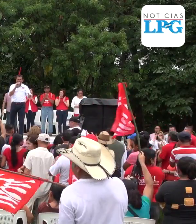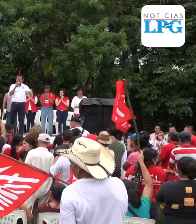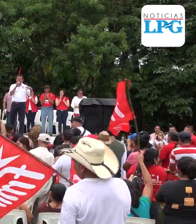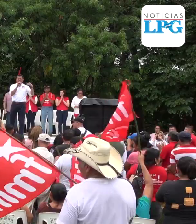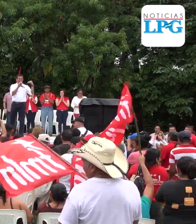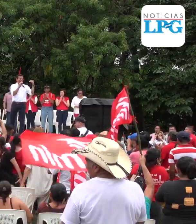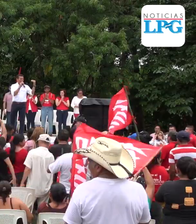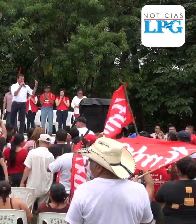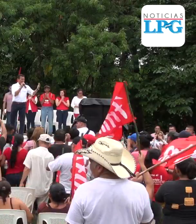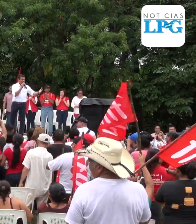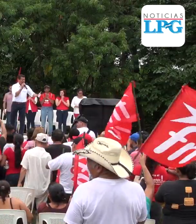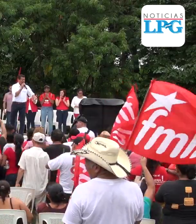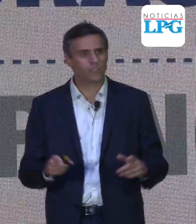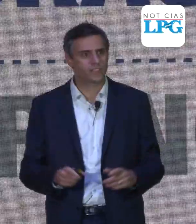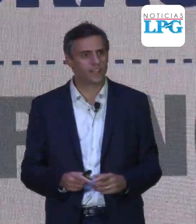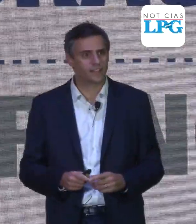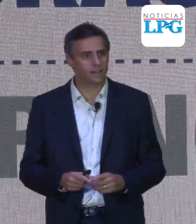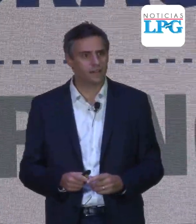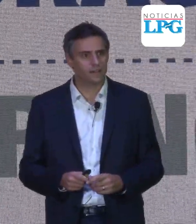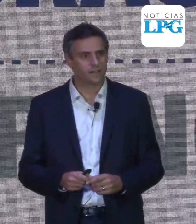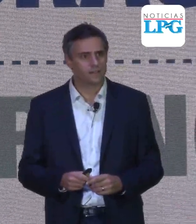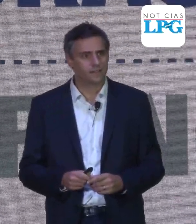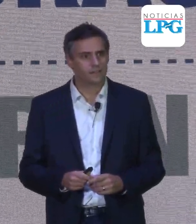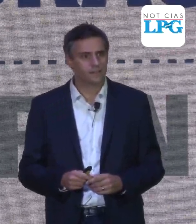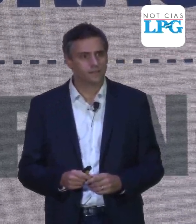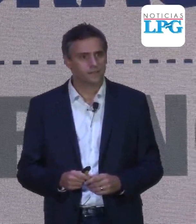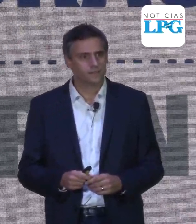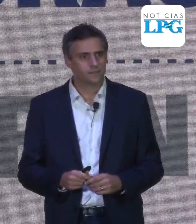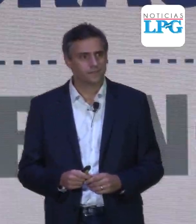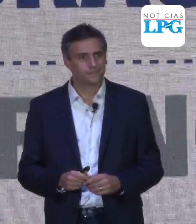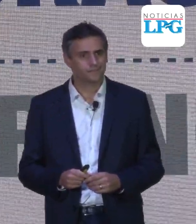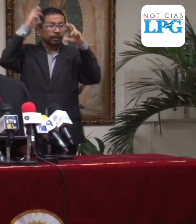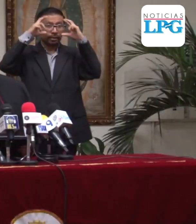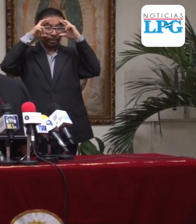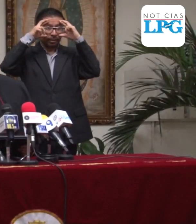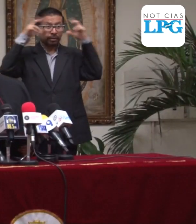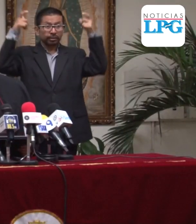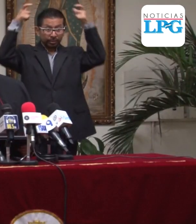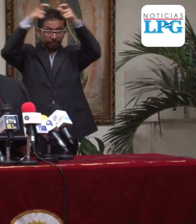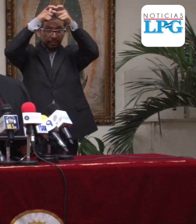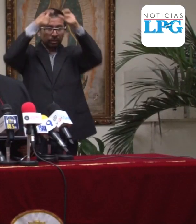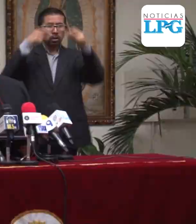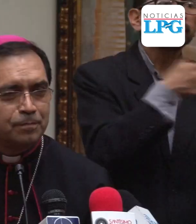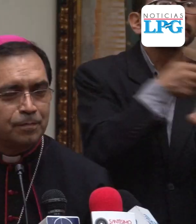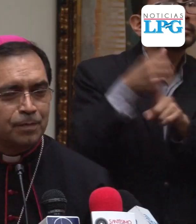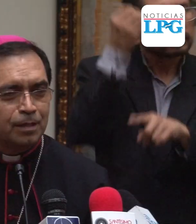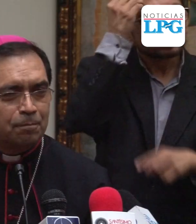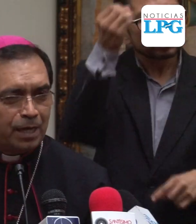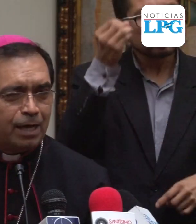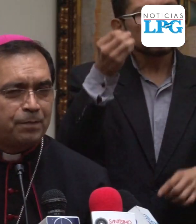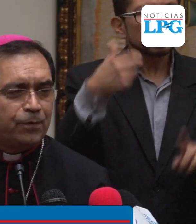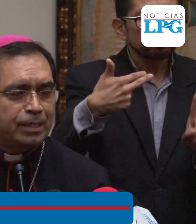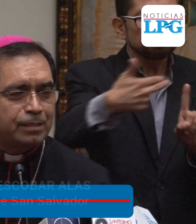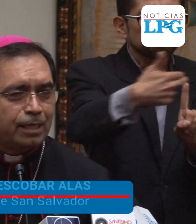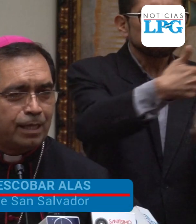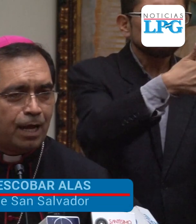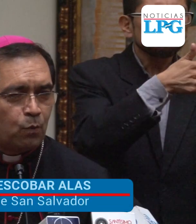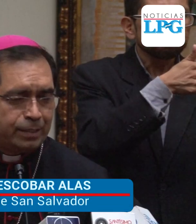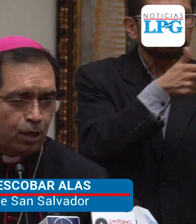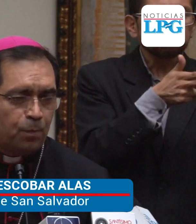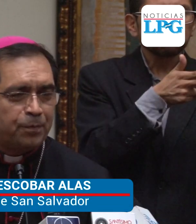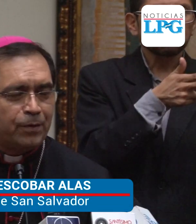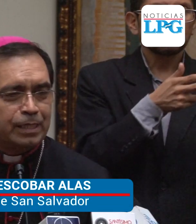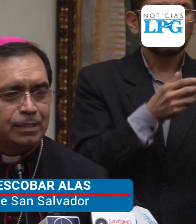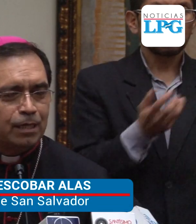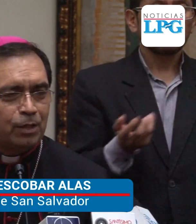que los candidatos propongan cosas que el pueblo realmente necesita. Hizo énfasis en la defensa del recurso hídrico. Van a privatizar el